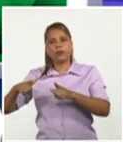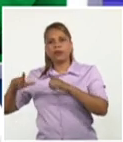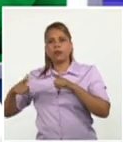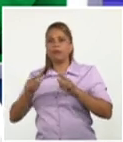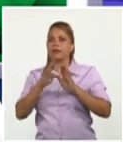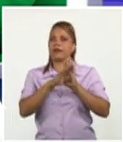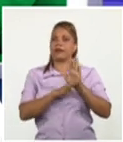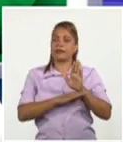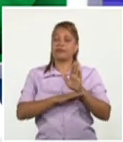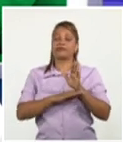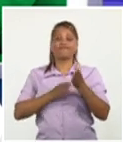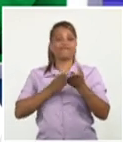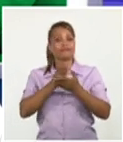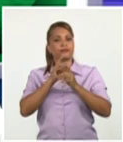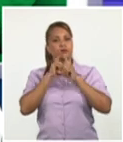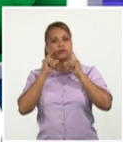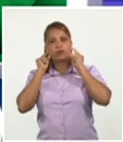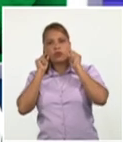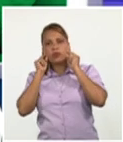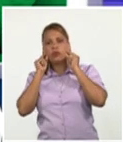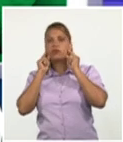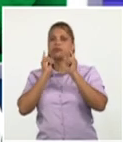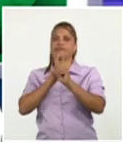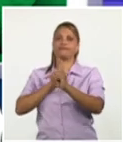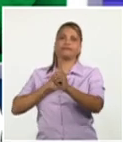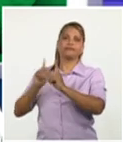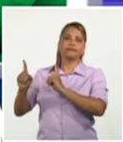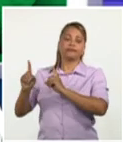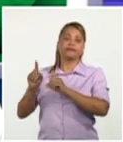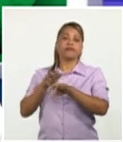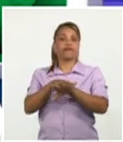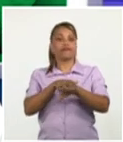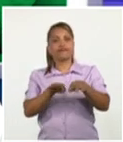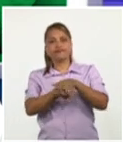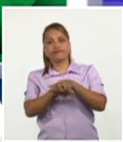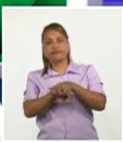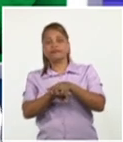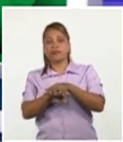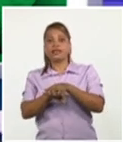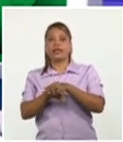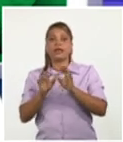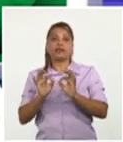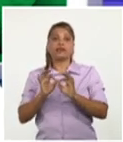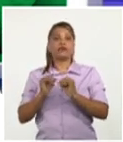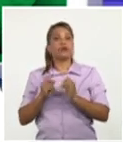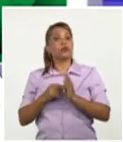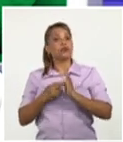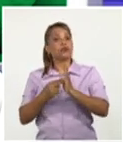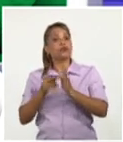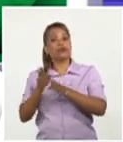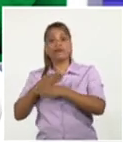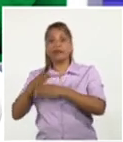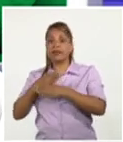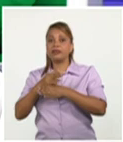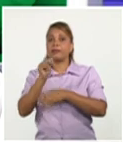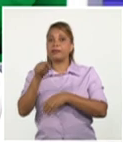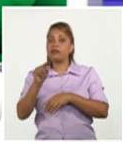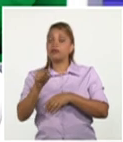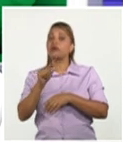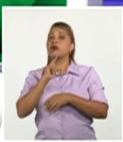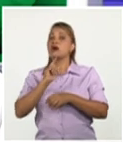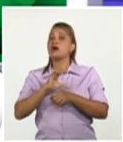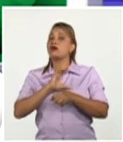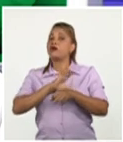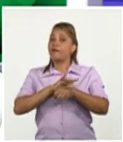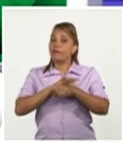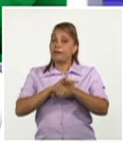medidas y a personas con un grupo de comorbilidades, pues protegerlas mucho